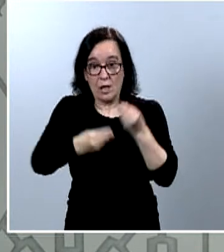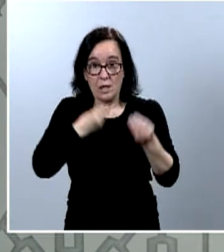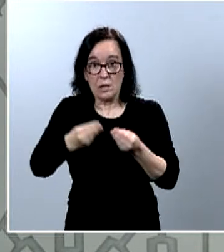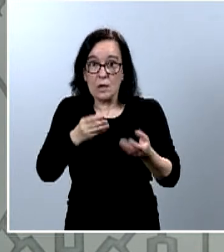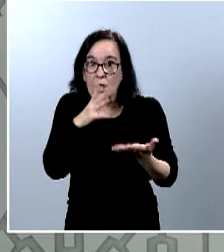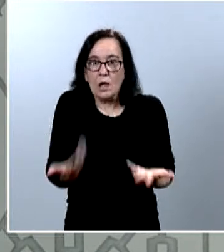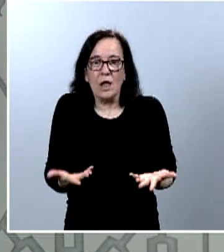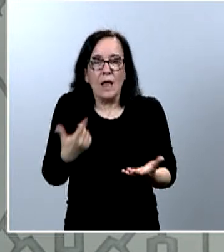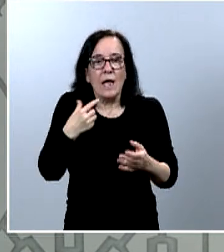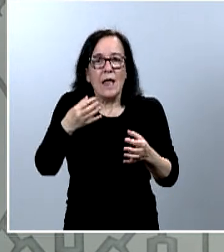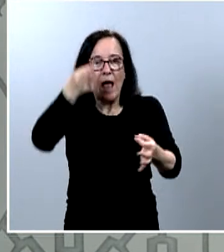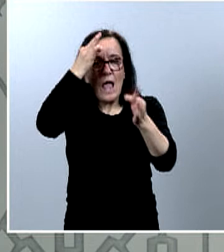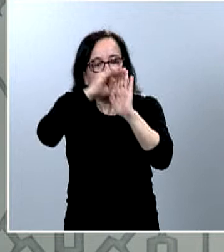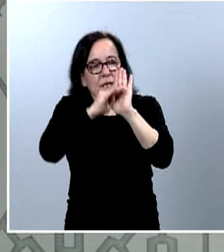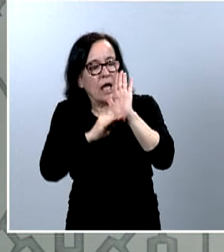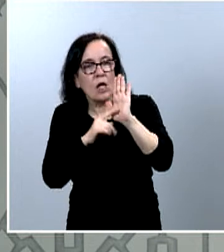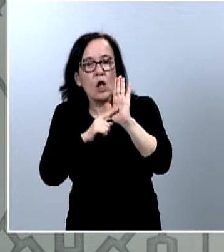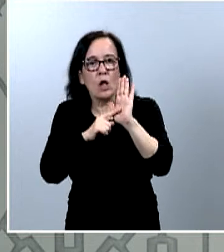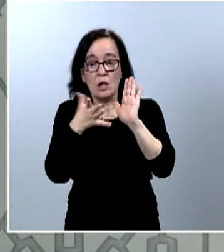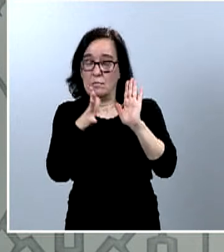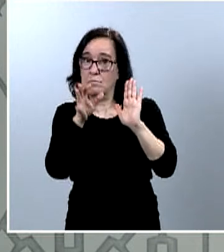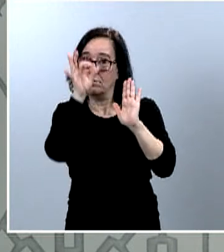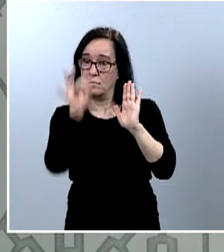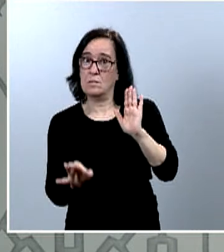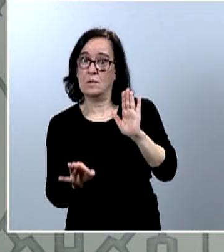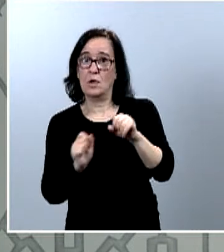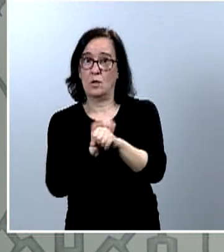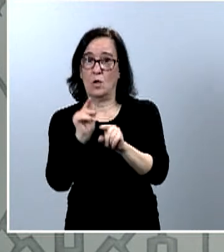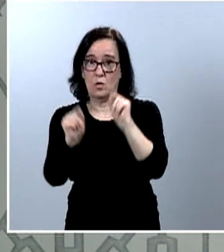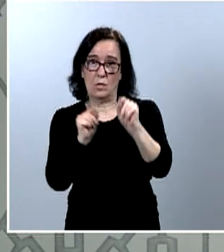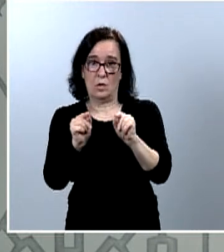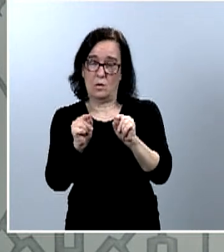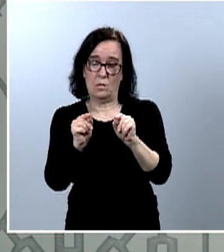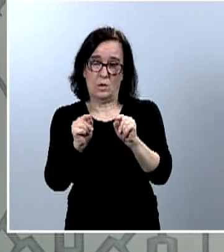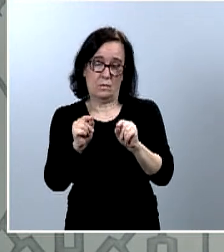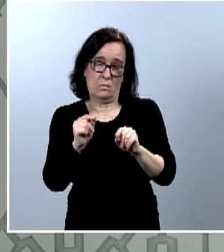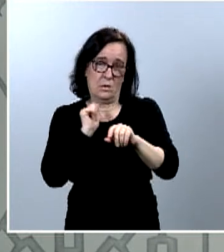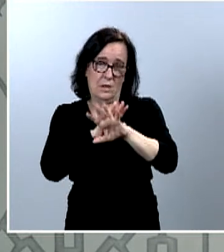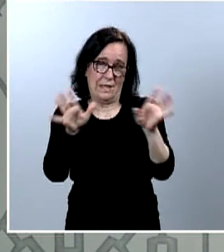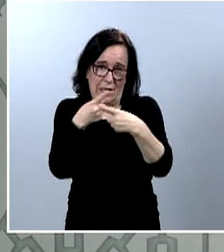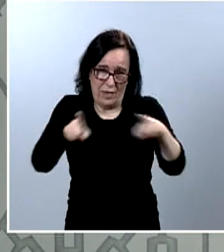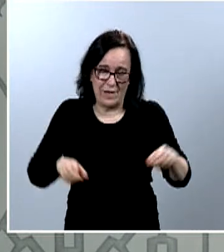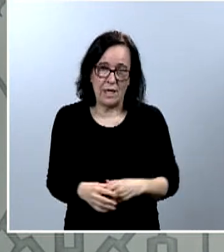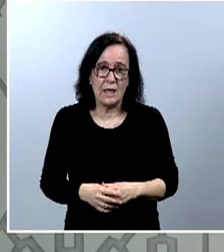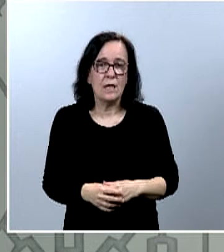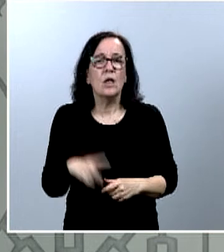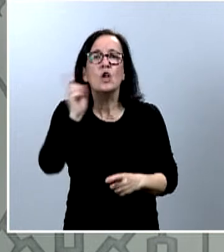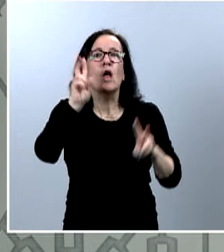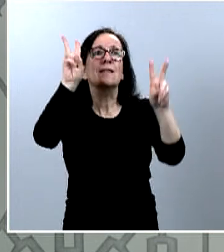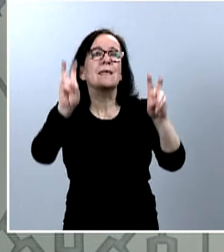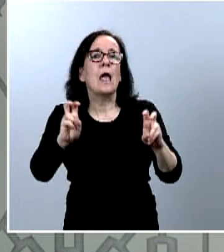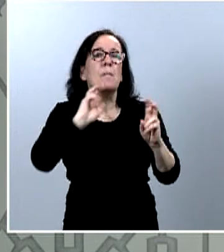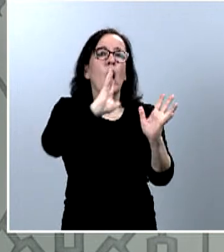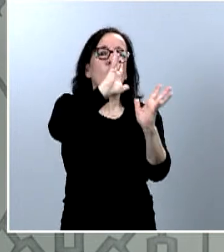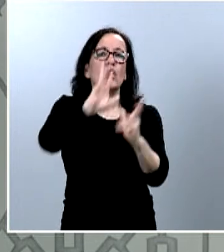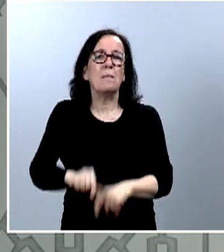criterio obviamente también, la probabilidad de que sea COVID es claramente diferente. No es una cuestión de contabilizar o no, es una